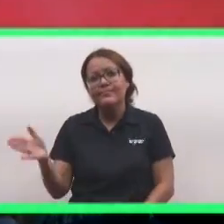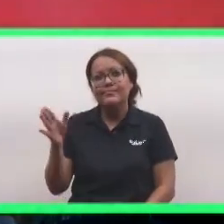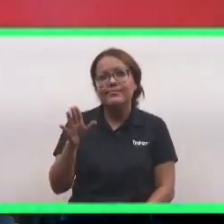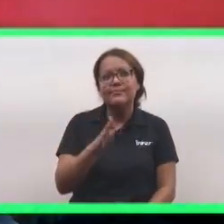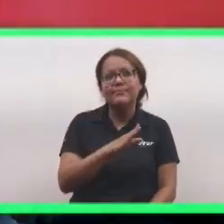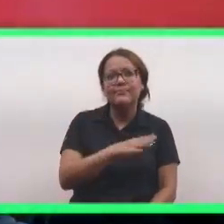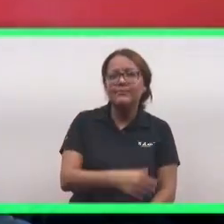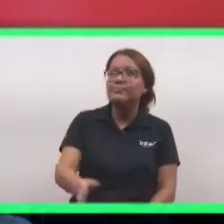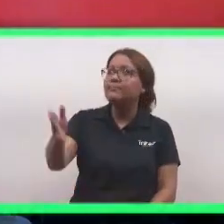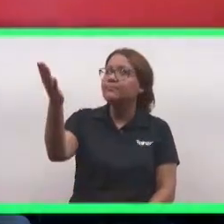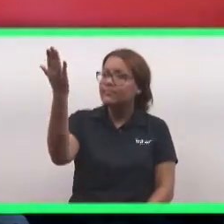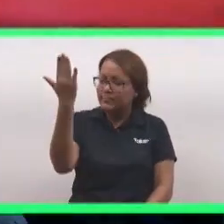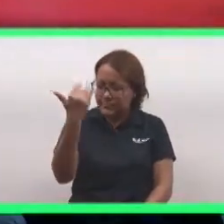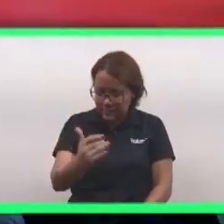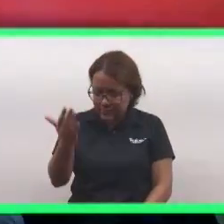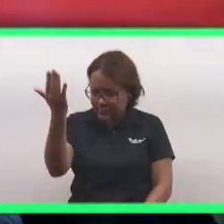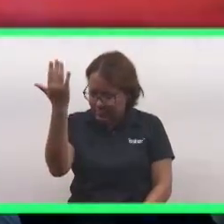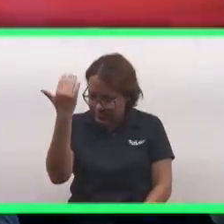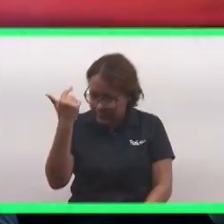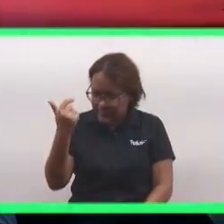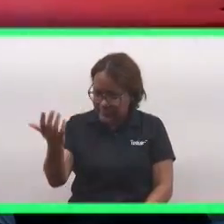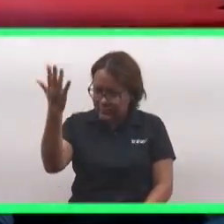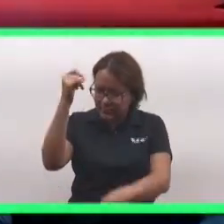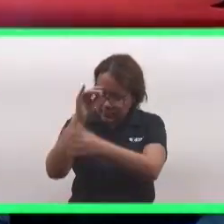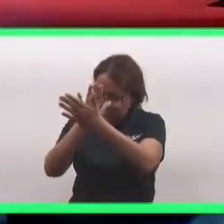unción. Ven, Espíritu, ven.